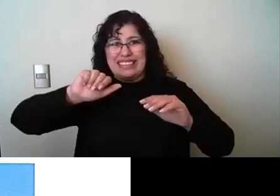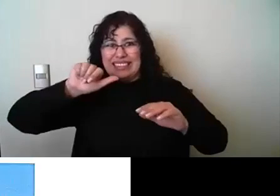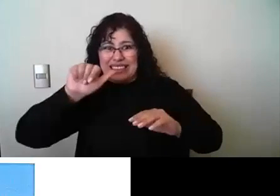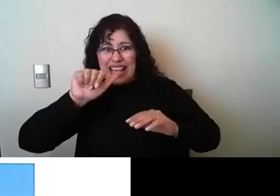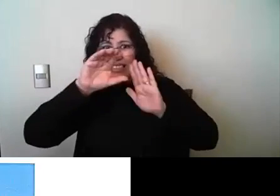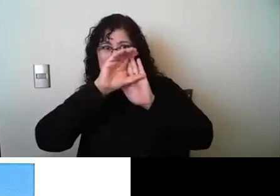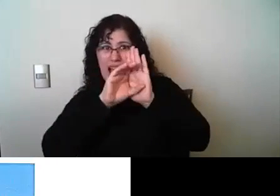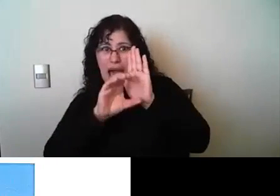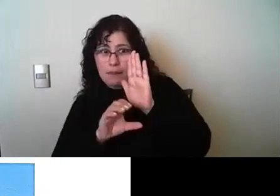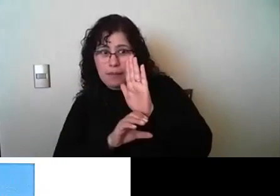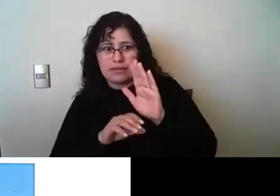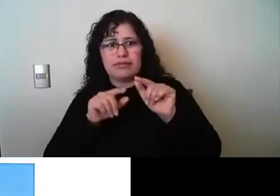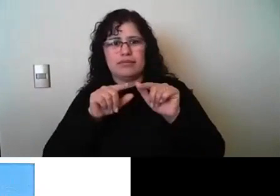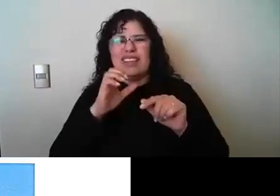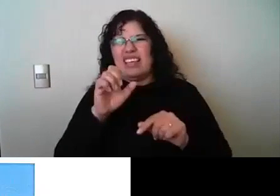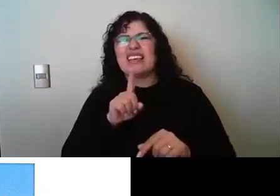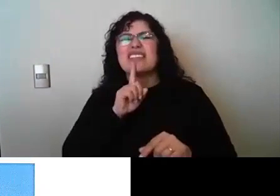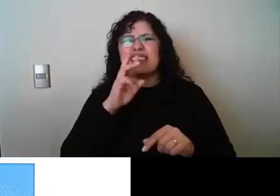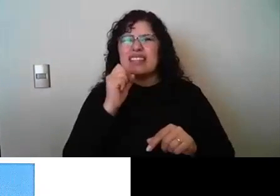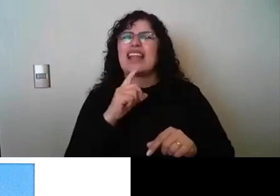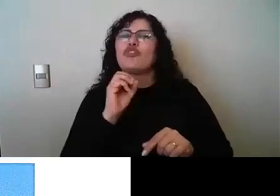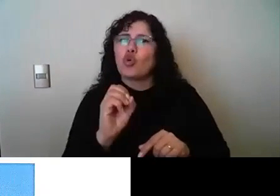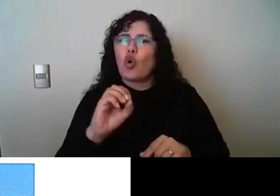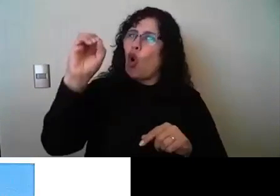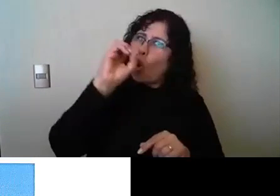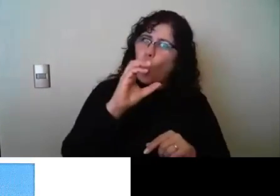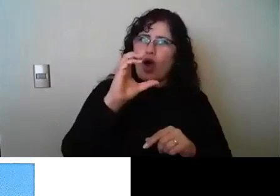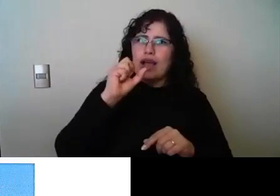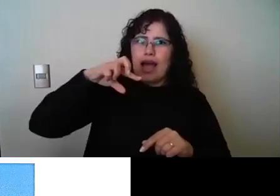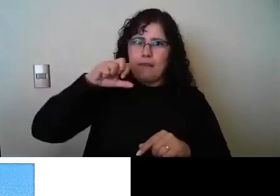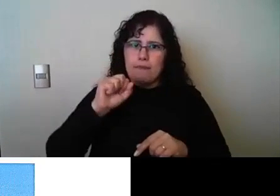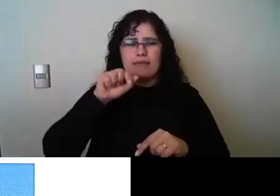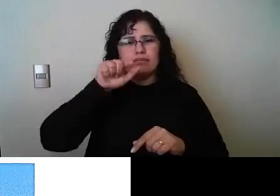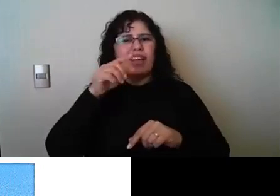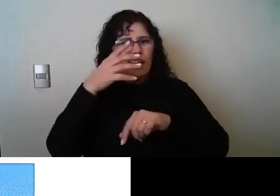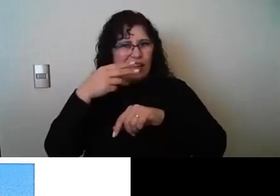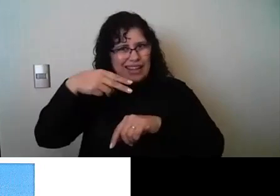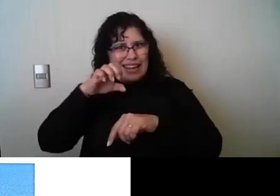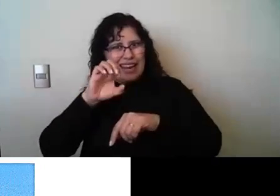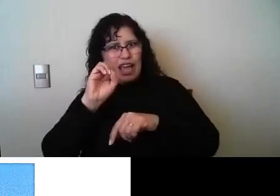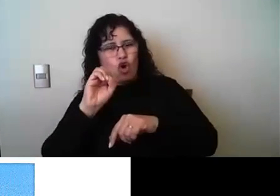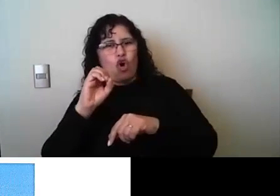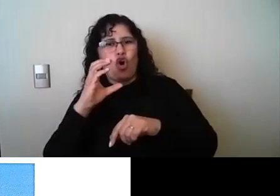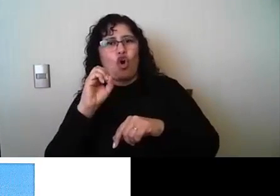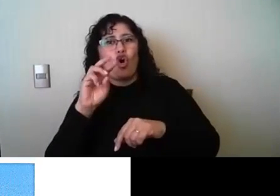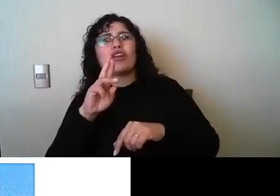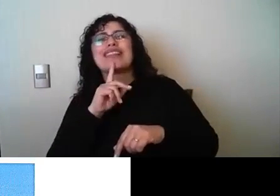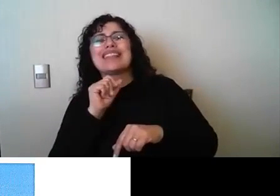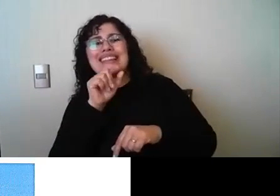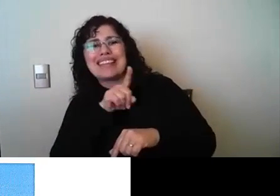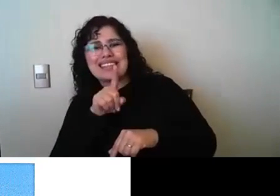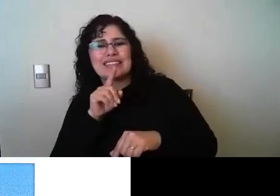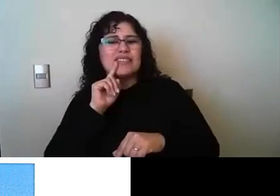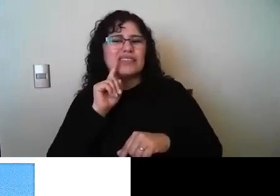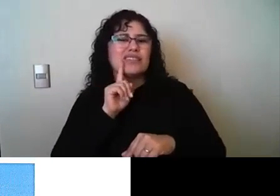parte de estos estratos, y que además el neocórtex tiene un feedback con el tálamo que está representado